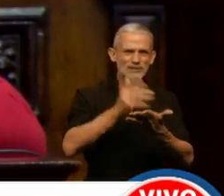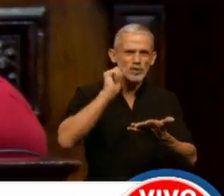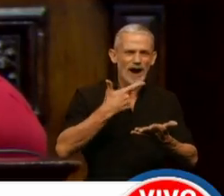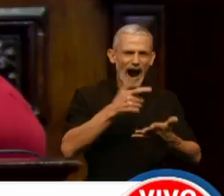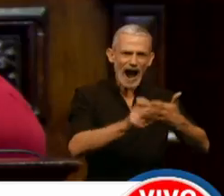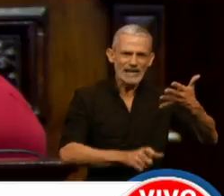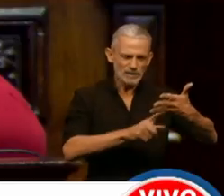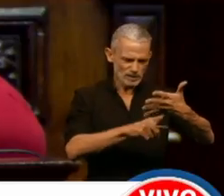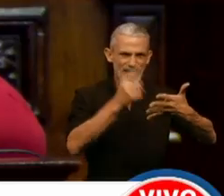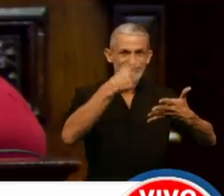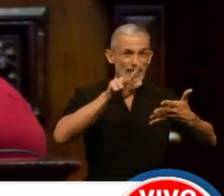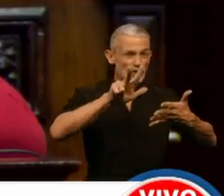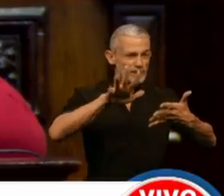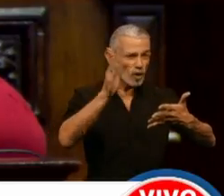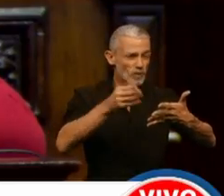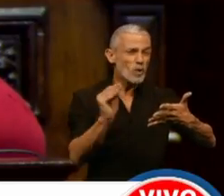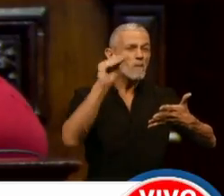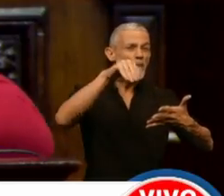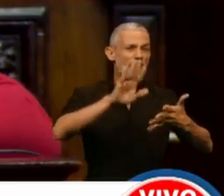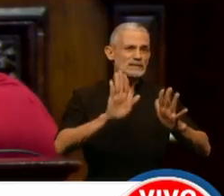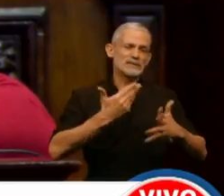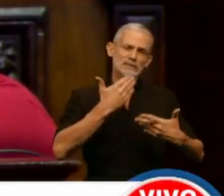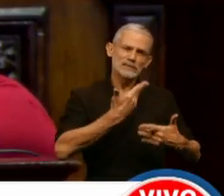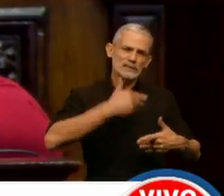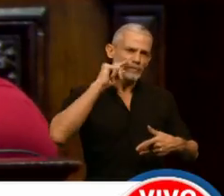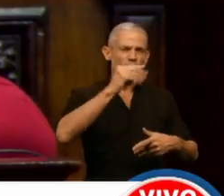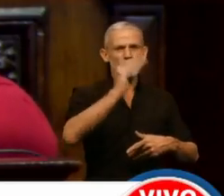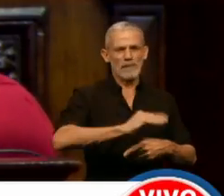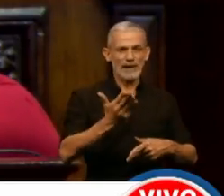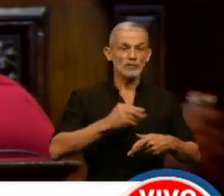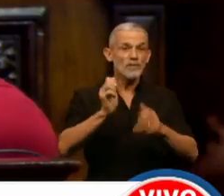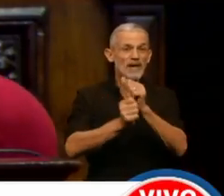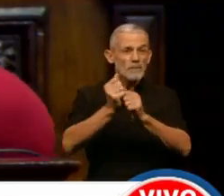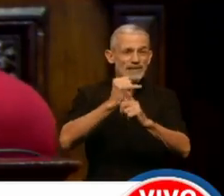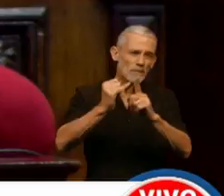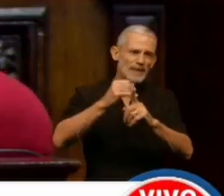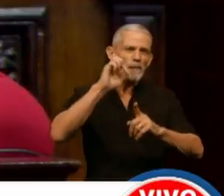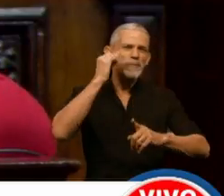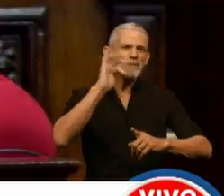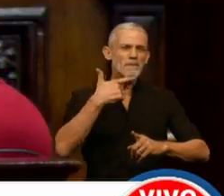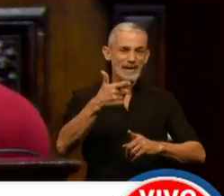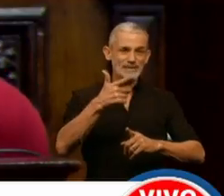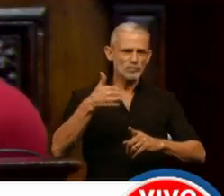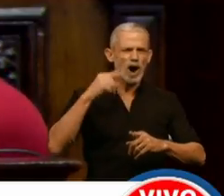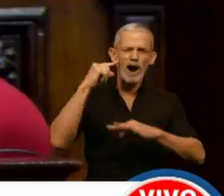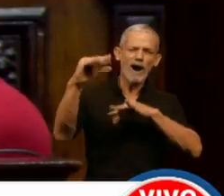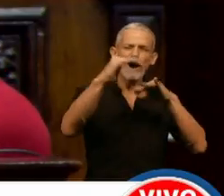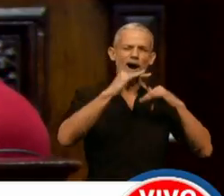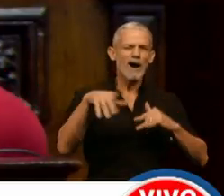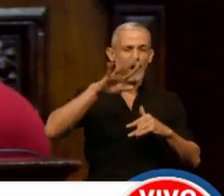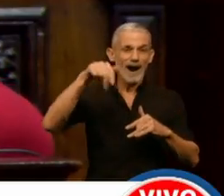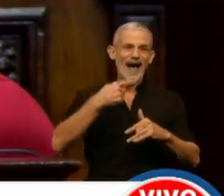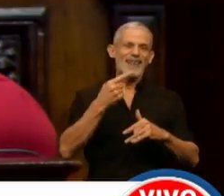gas 135 por ciento más y las pymes el sector productivo que yo muchas veces acá escucho que se